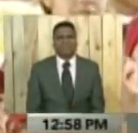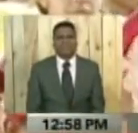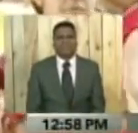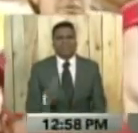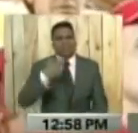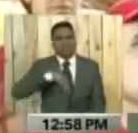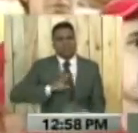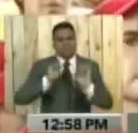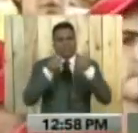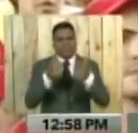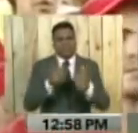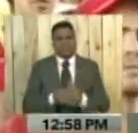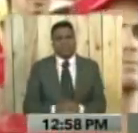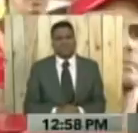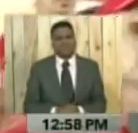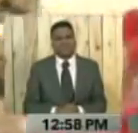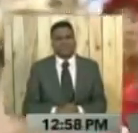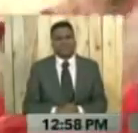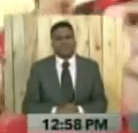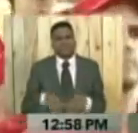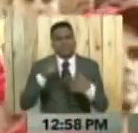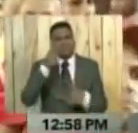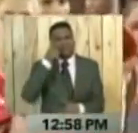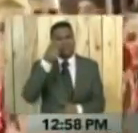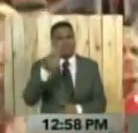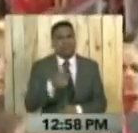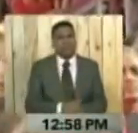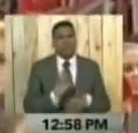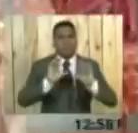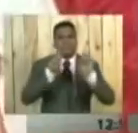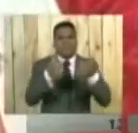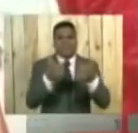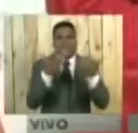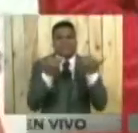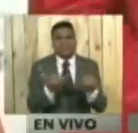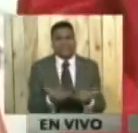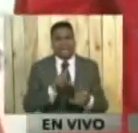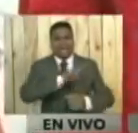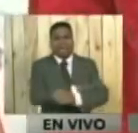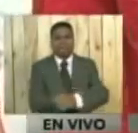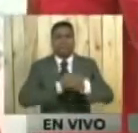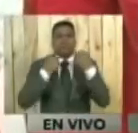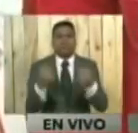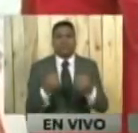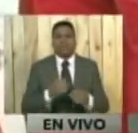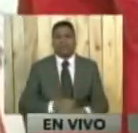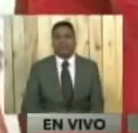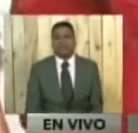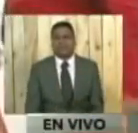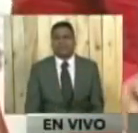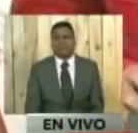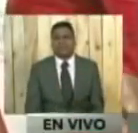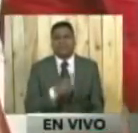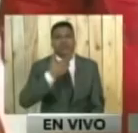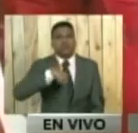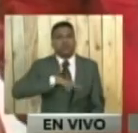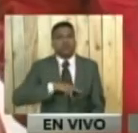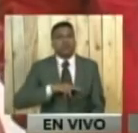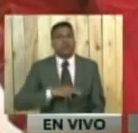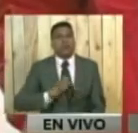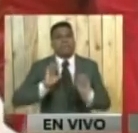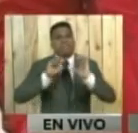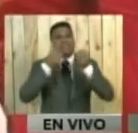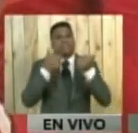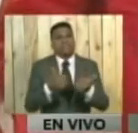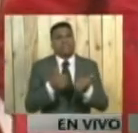Nosotros nacimos para que el pueblo asuma el poder. Nosotros nacimos para